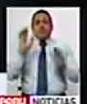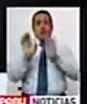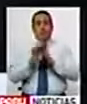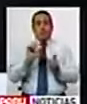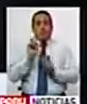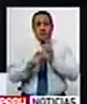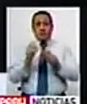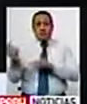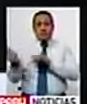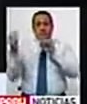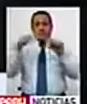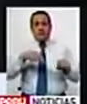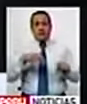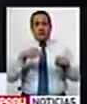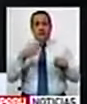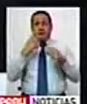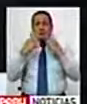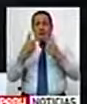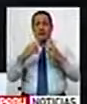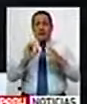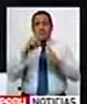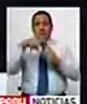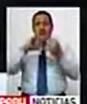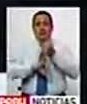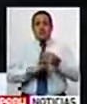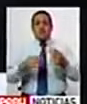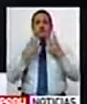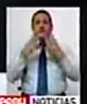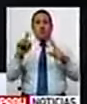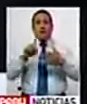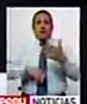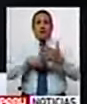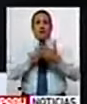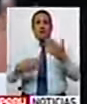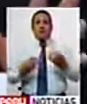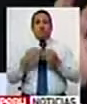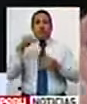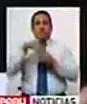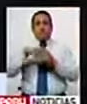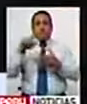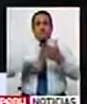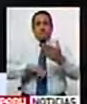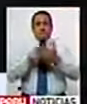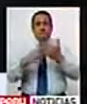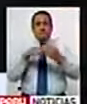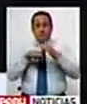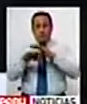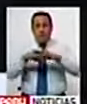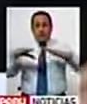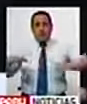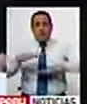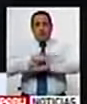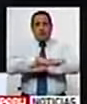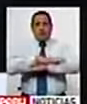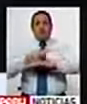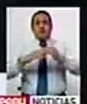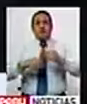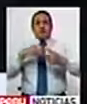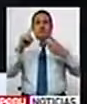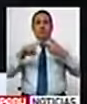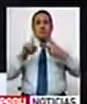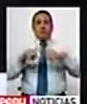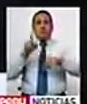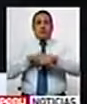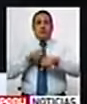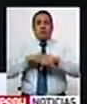Nacional de Elecciones las actas observadas, no los votos impugnados, porque el voto impugnado fue impugnado en mesa en primer momento y en segundo